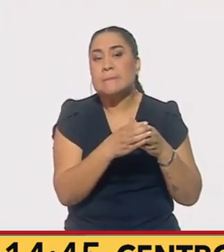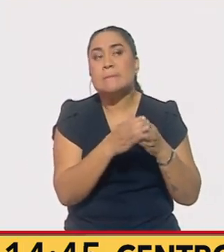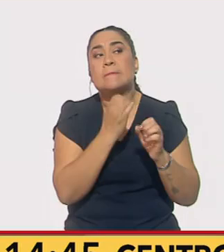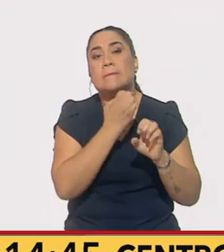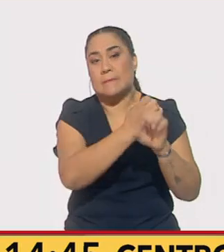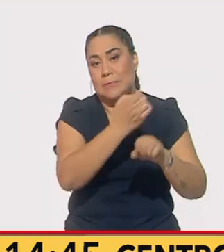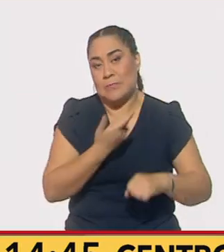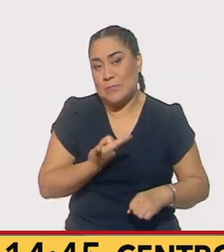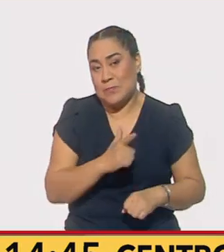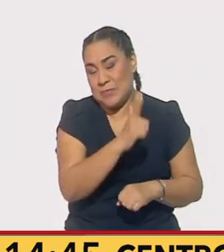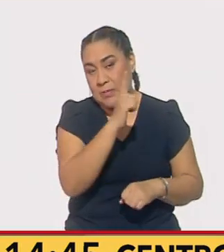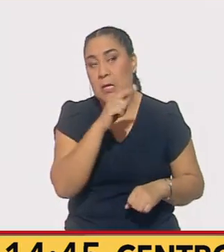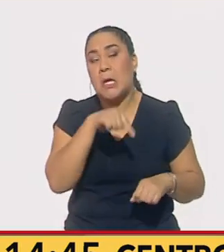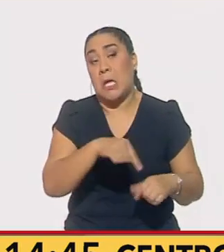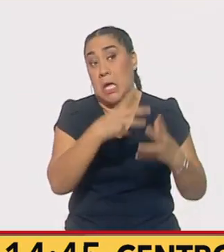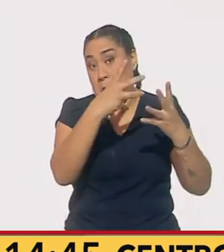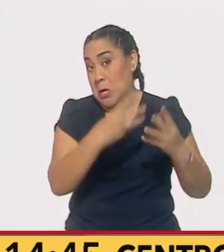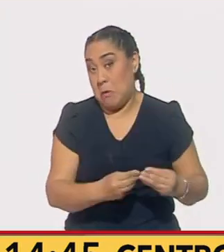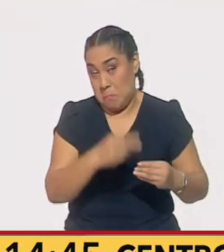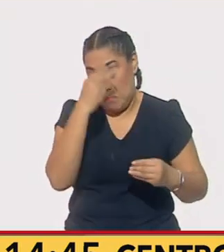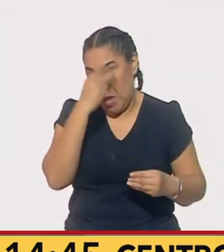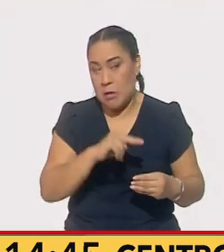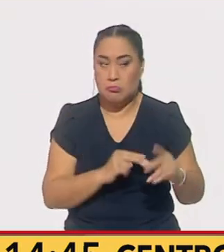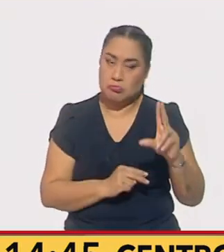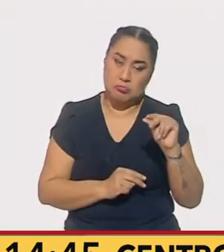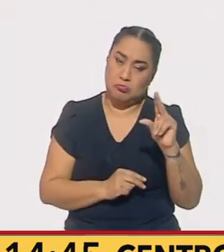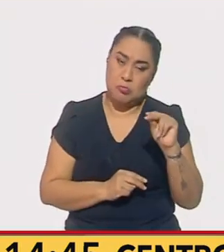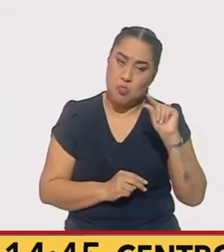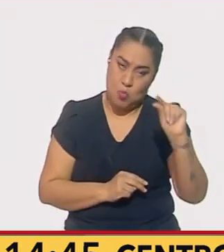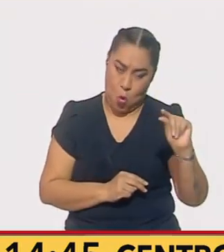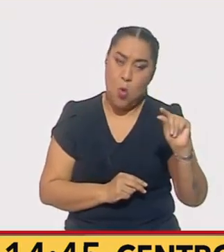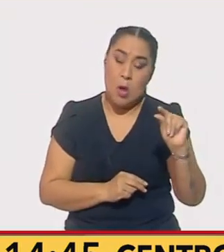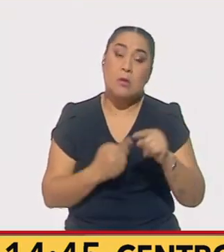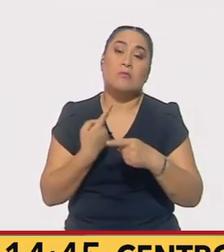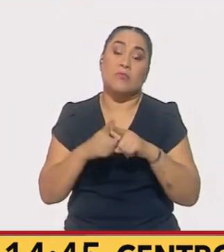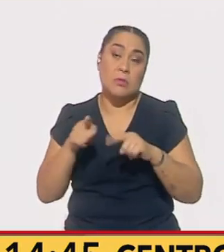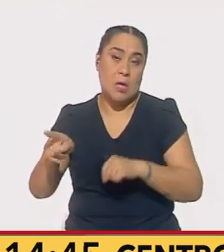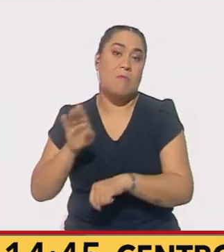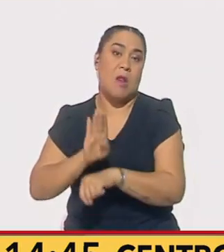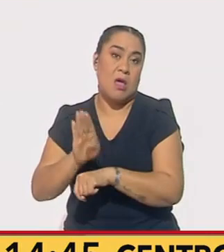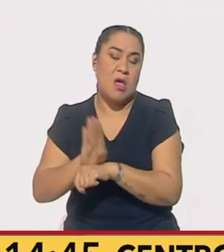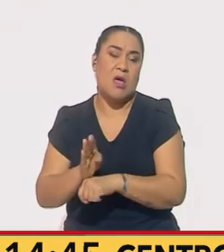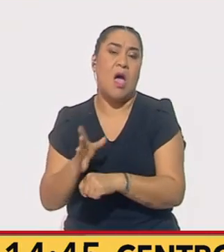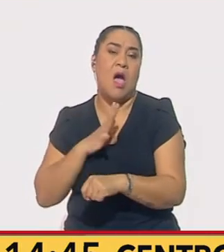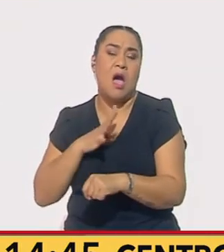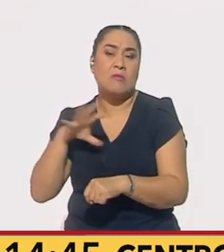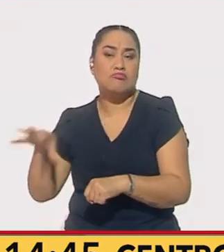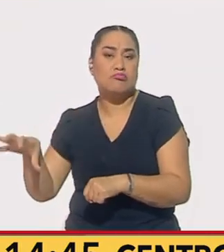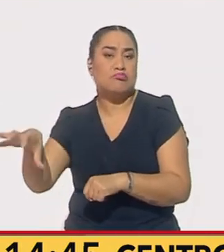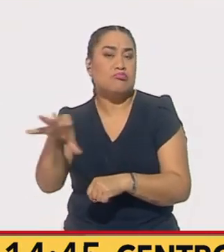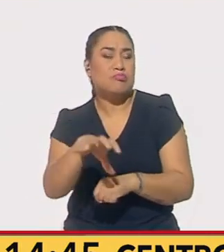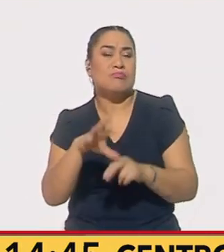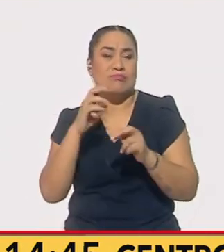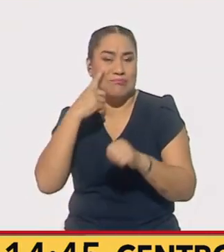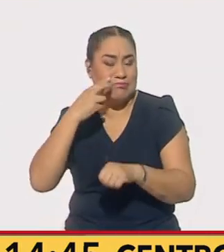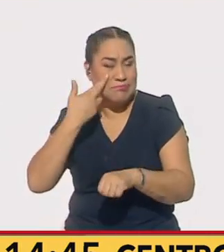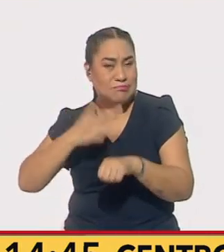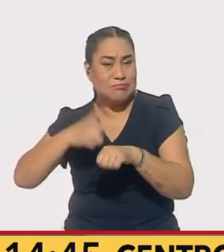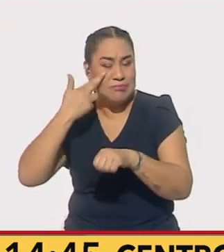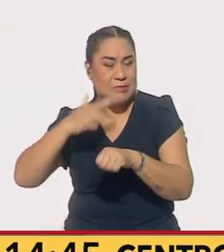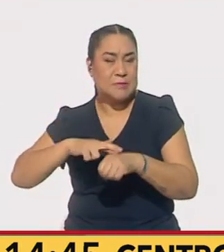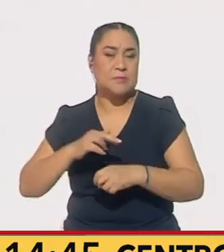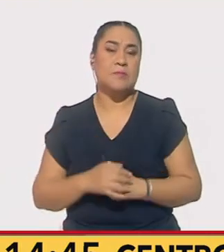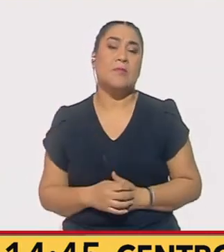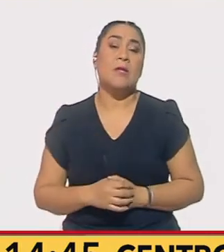En México no abundan este tipo de estructuras como sí en el Brasil. Pues sí, oiga, ¿qué tan efectiva ha